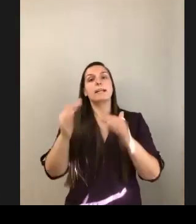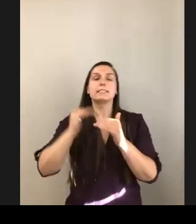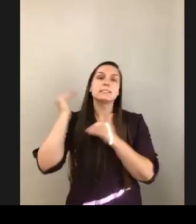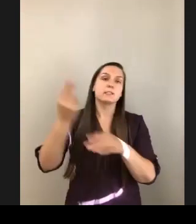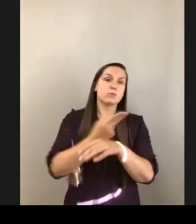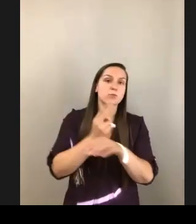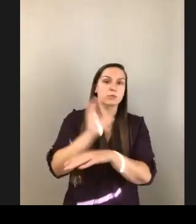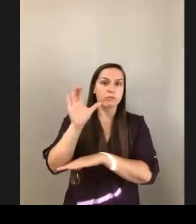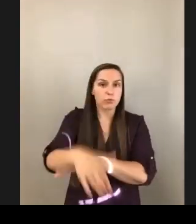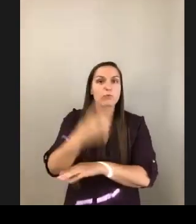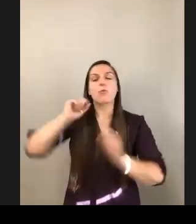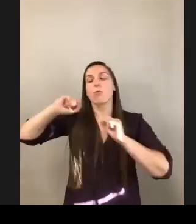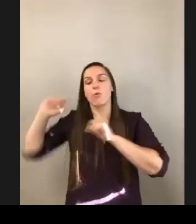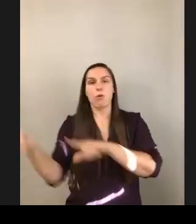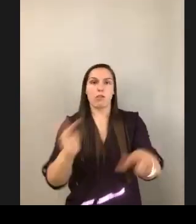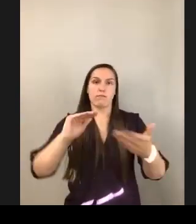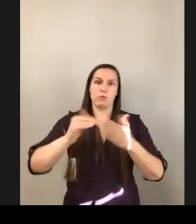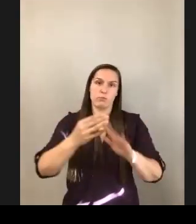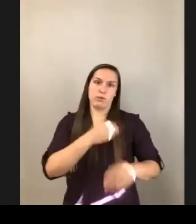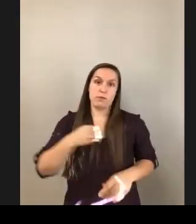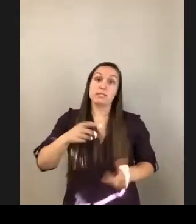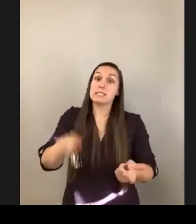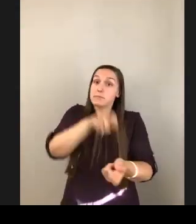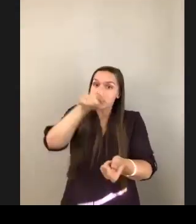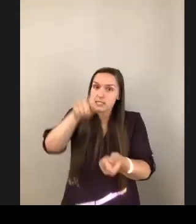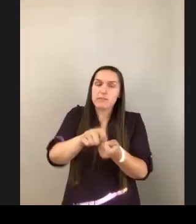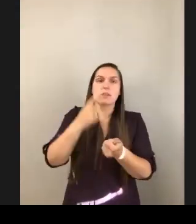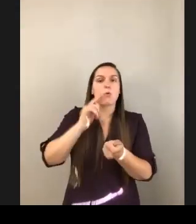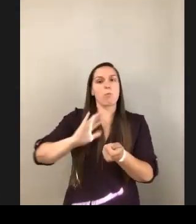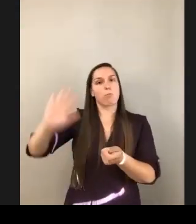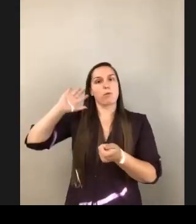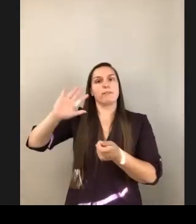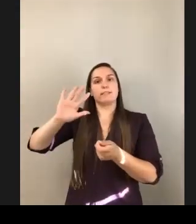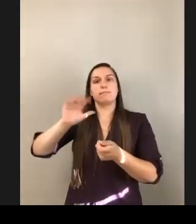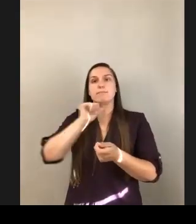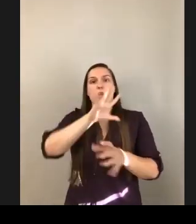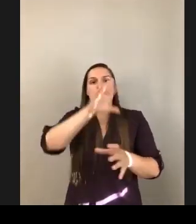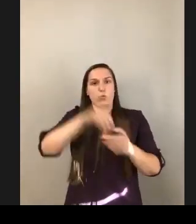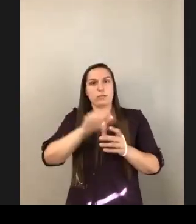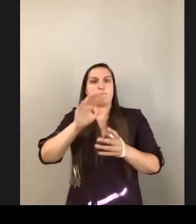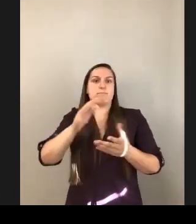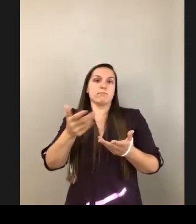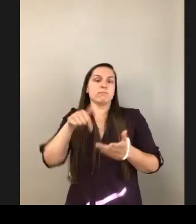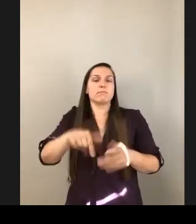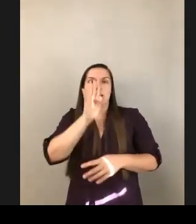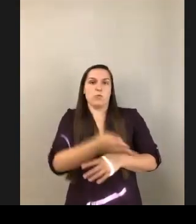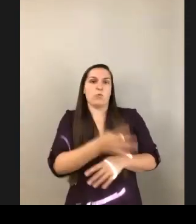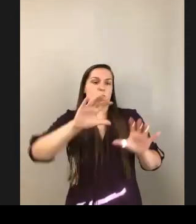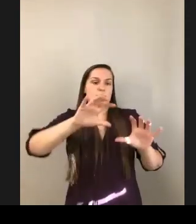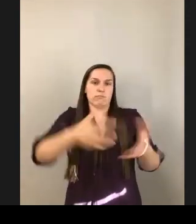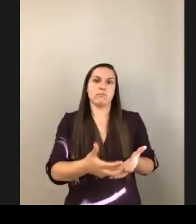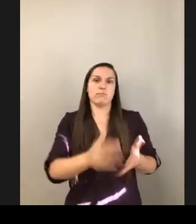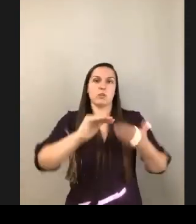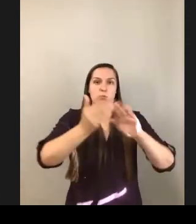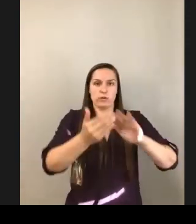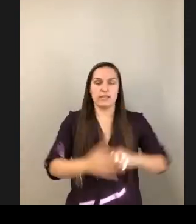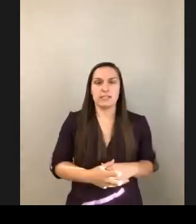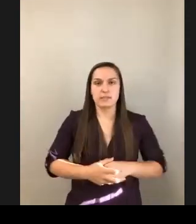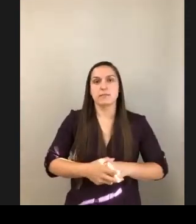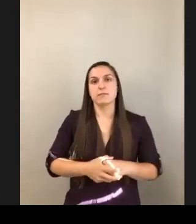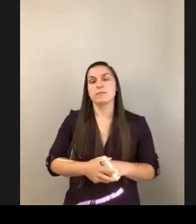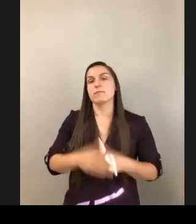que el abuso de fuerza en contra de la comunidad, sobre todo en miembros de la comunidad de